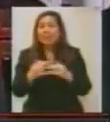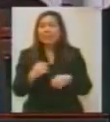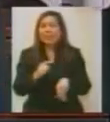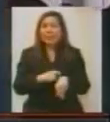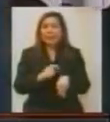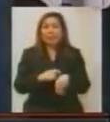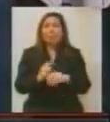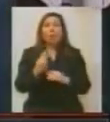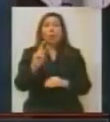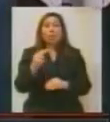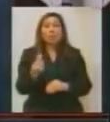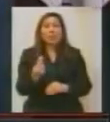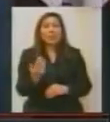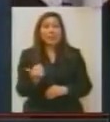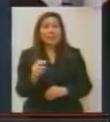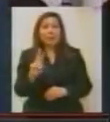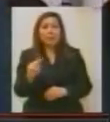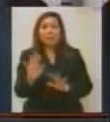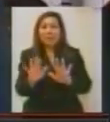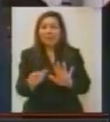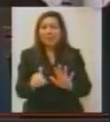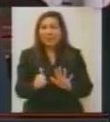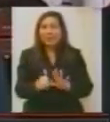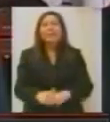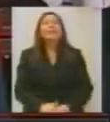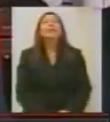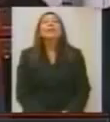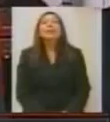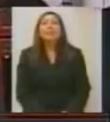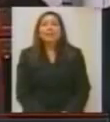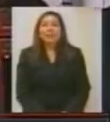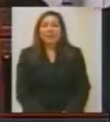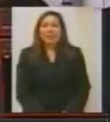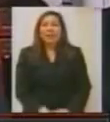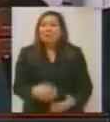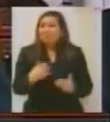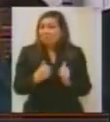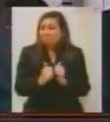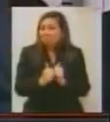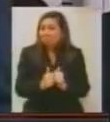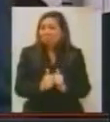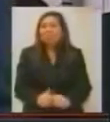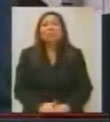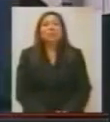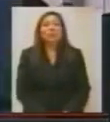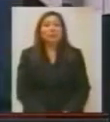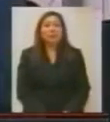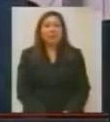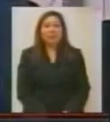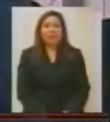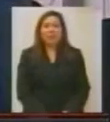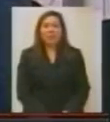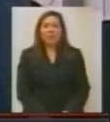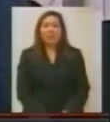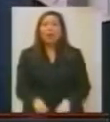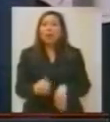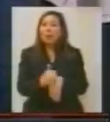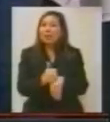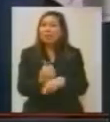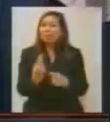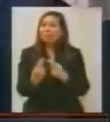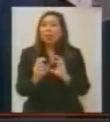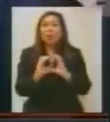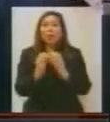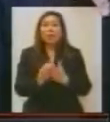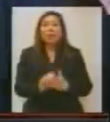periodo legislativo 2015-2016. Me acompañan como voceros alternos